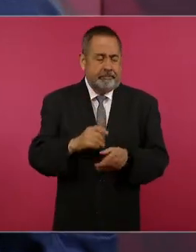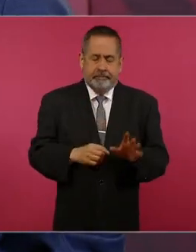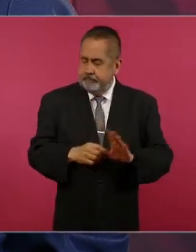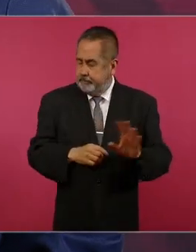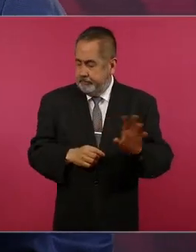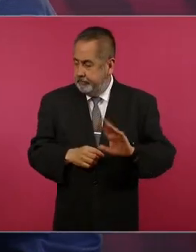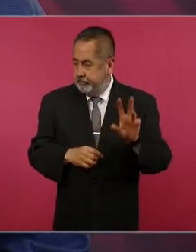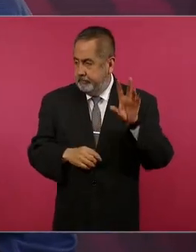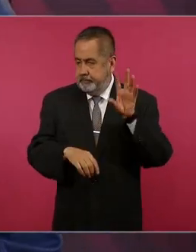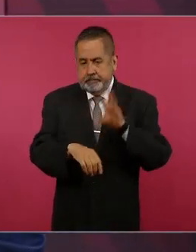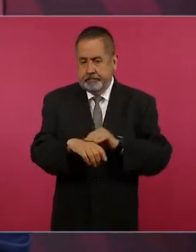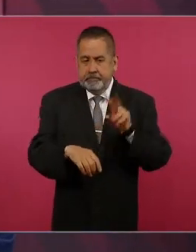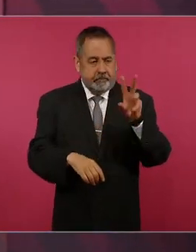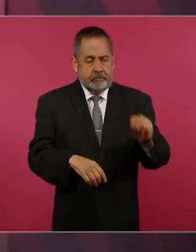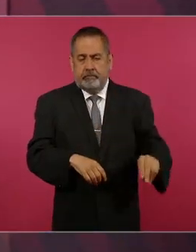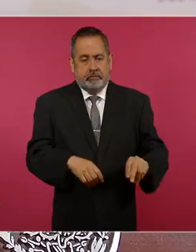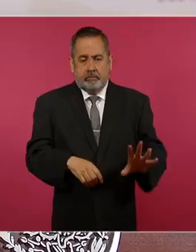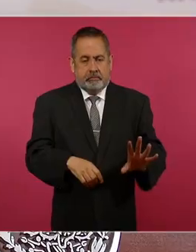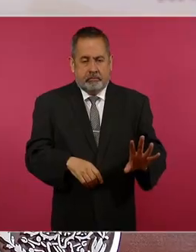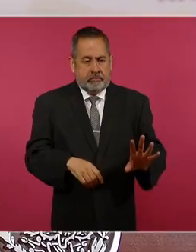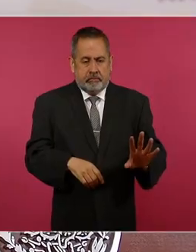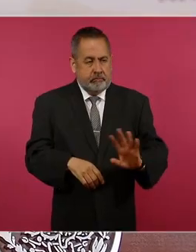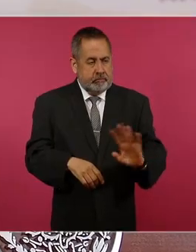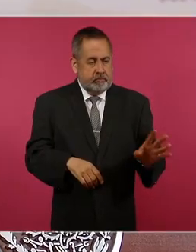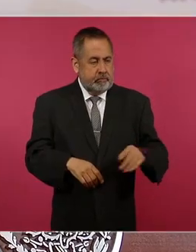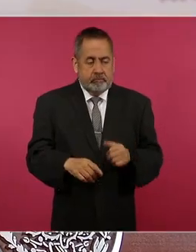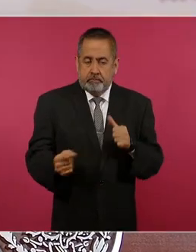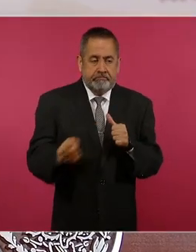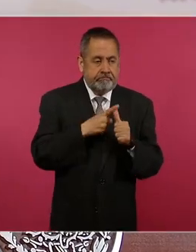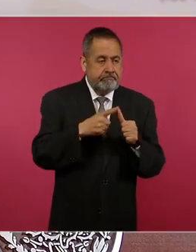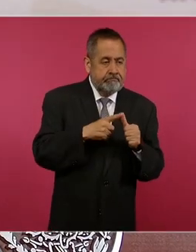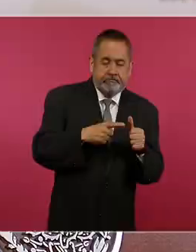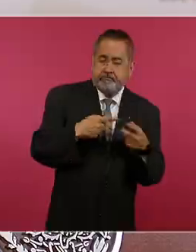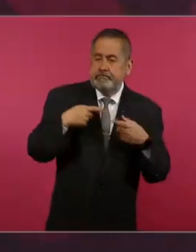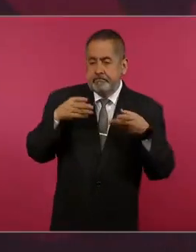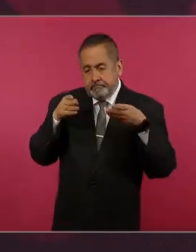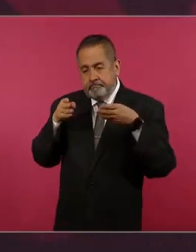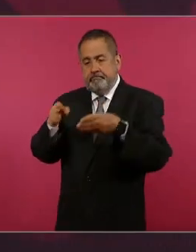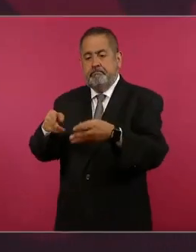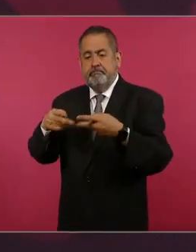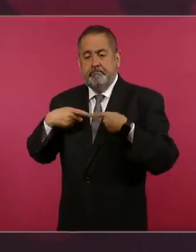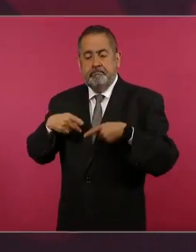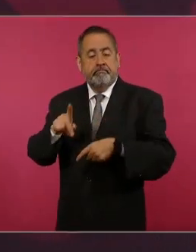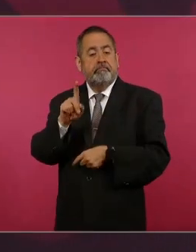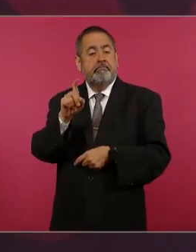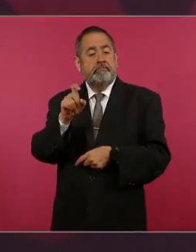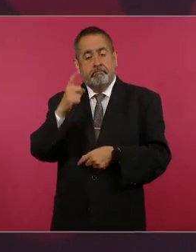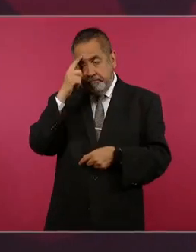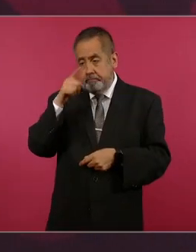y se tiene que dar prioridad al agua